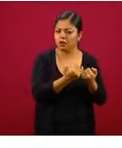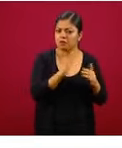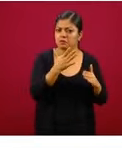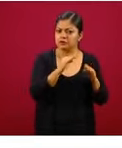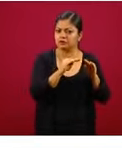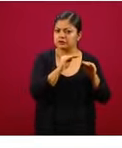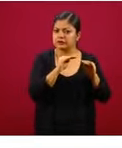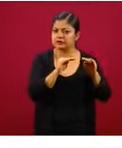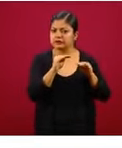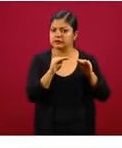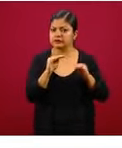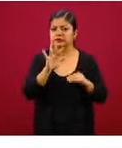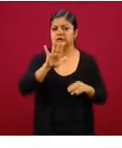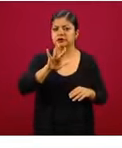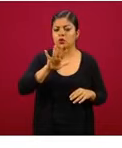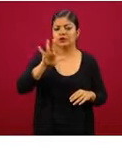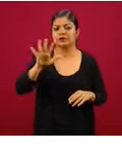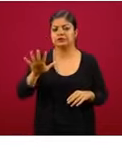estado rondando el